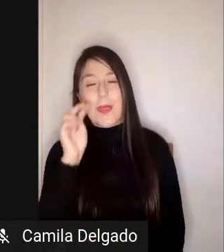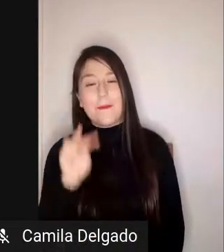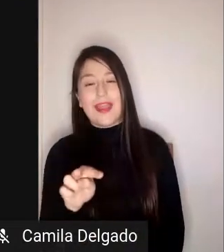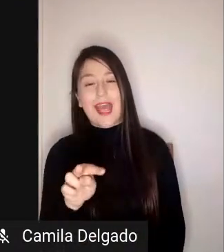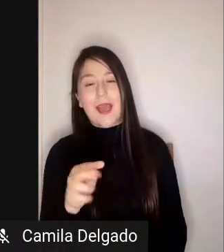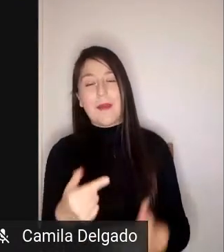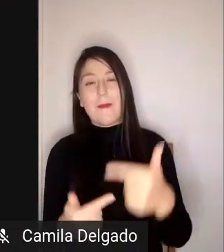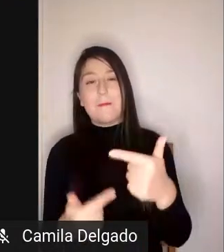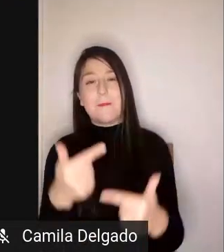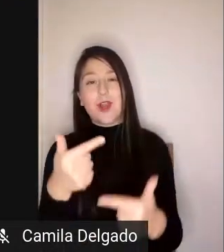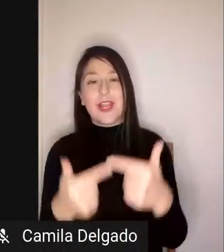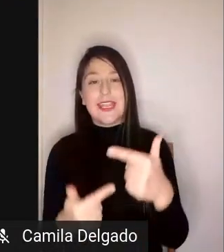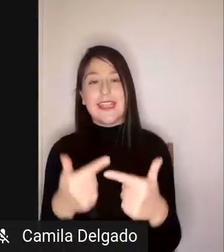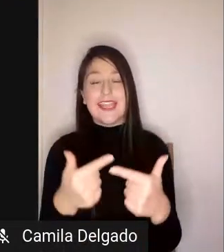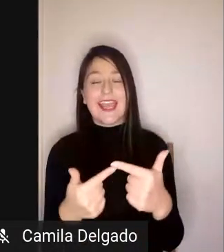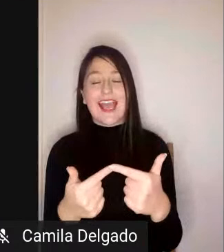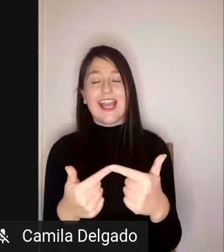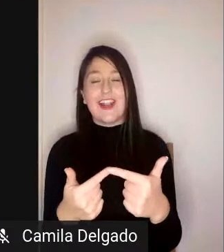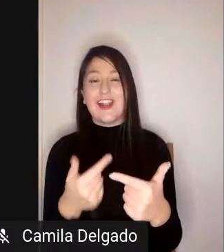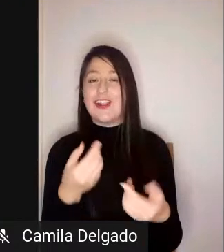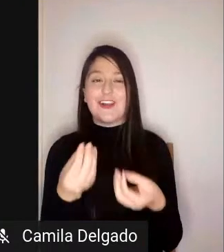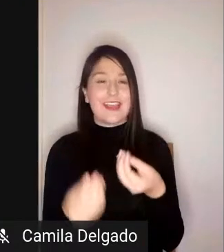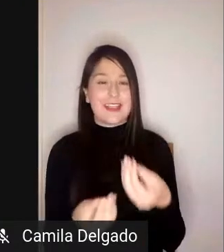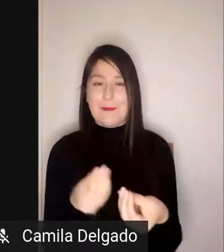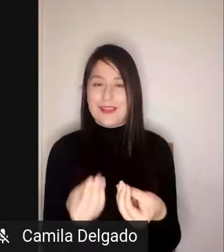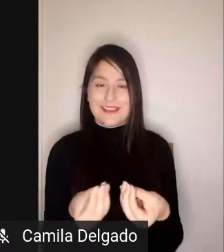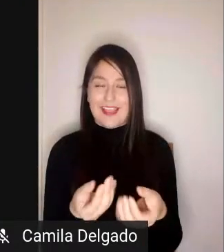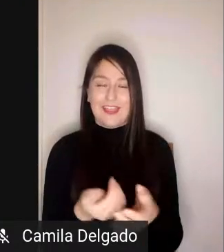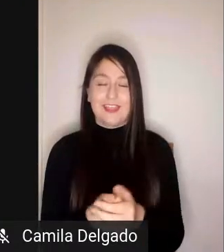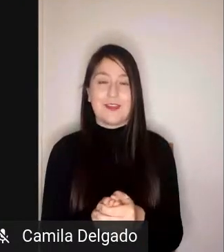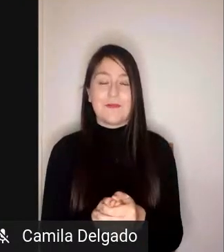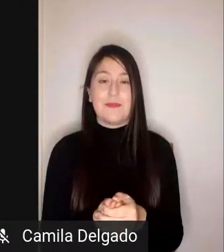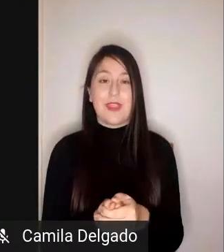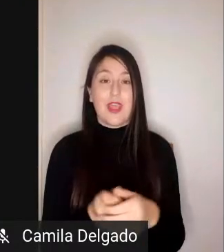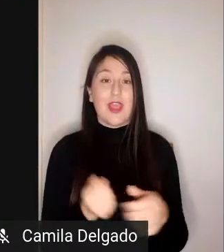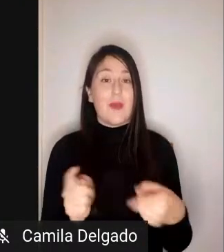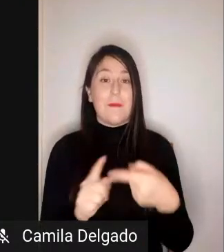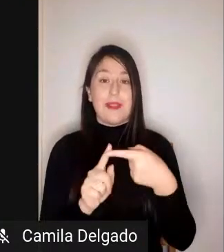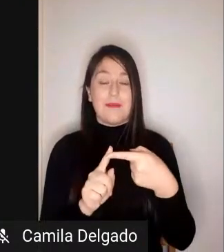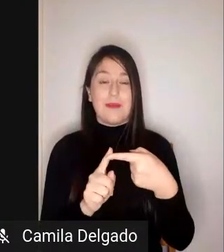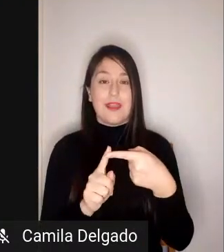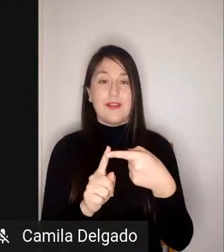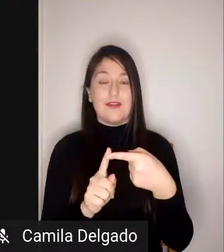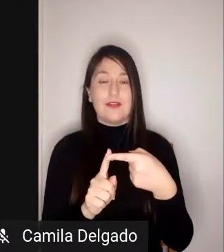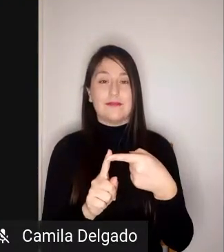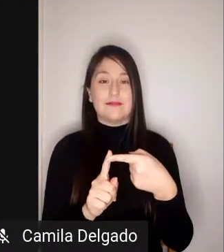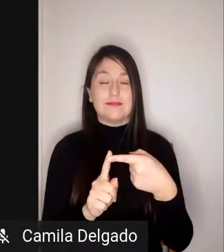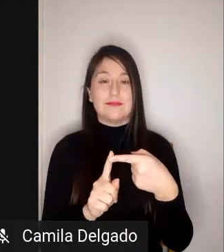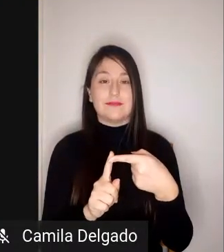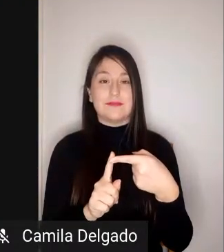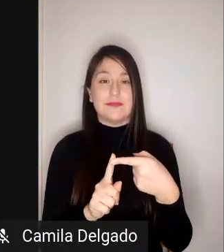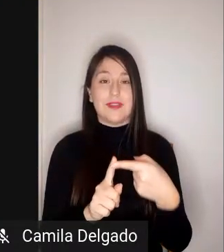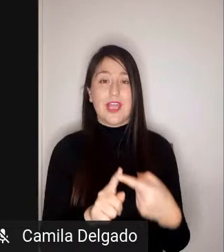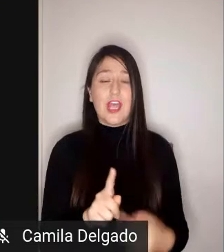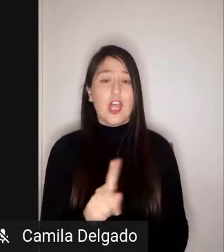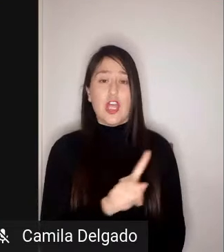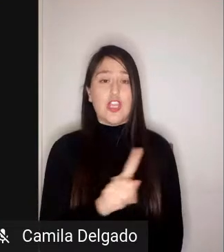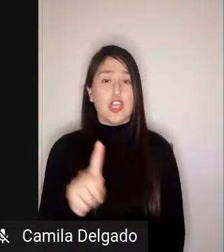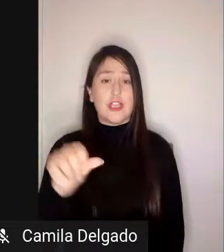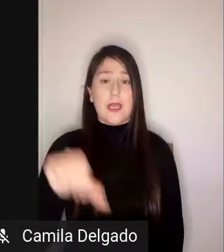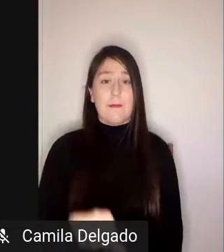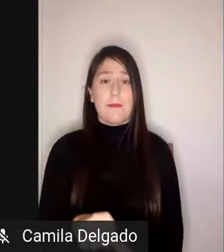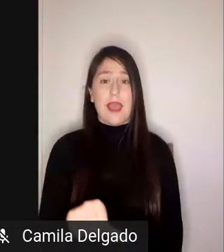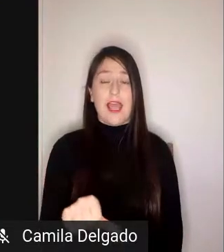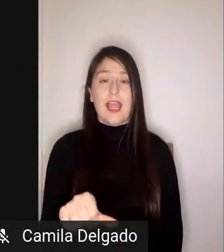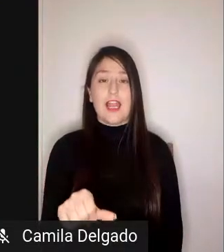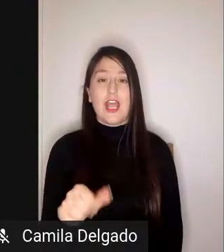lo que nos está sucediendo. Una primera cosa, me parece que no está mal que conocemos un poquito más a la